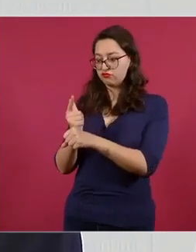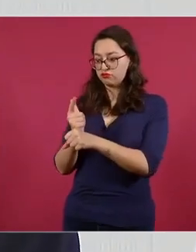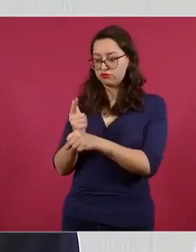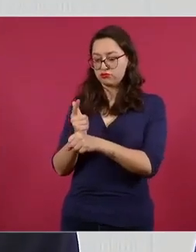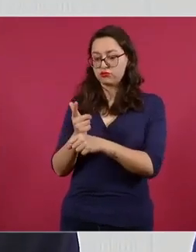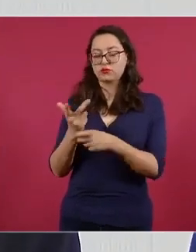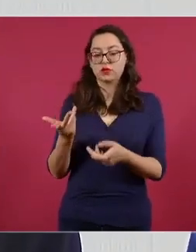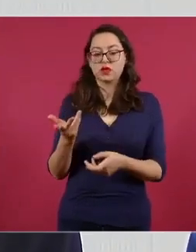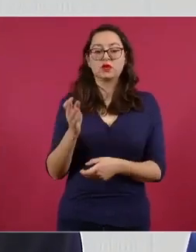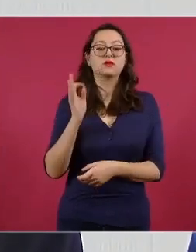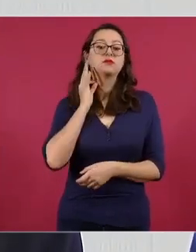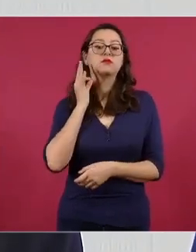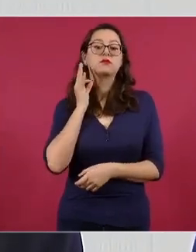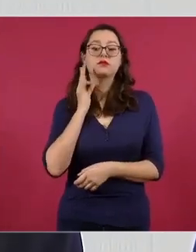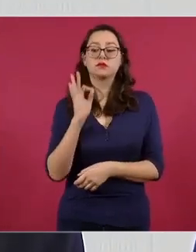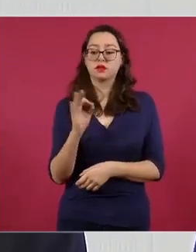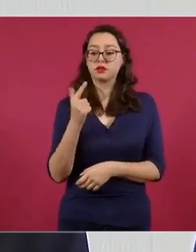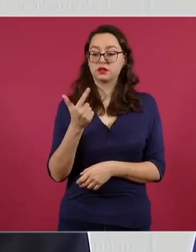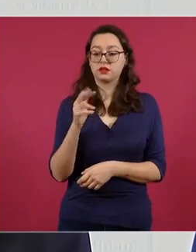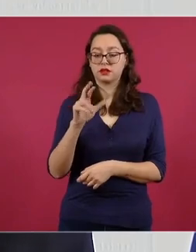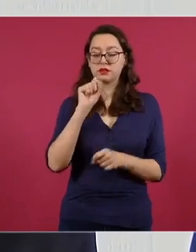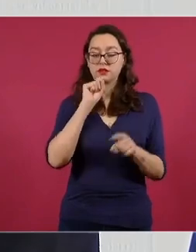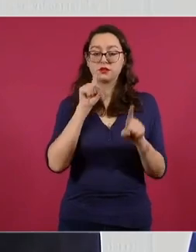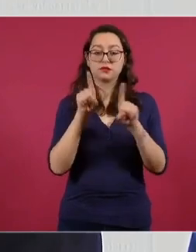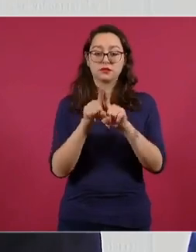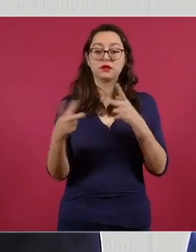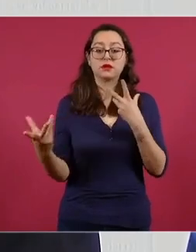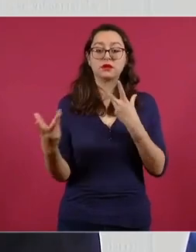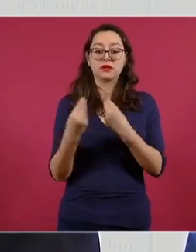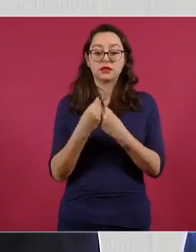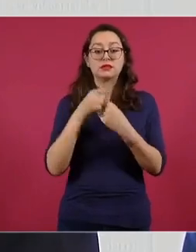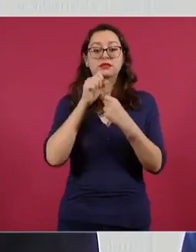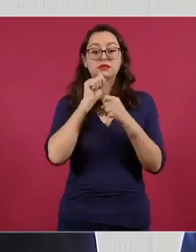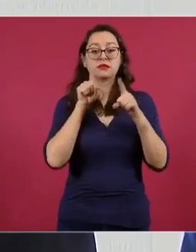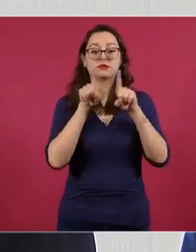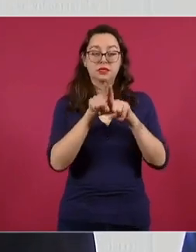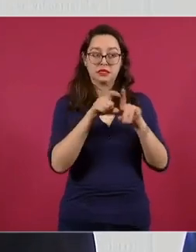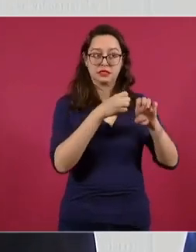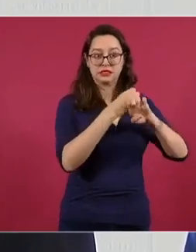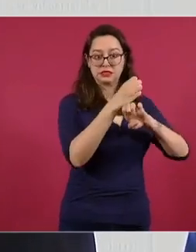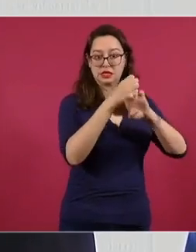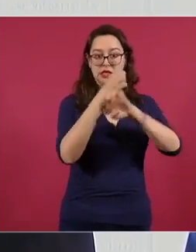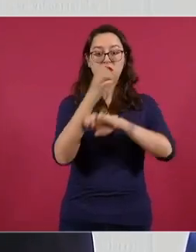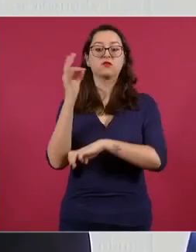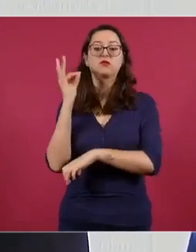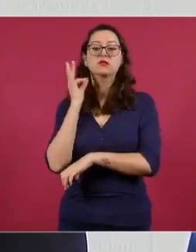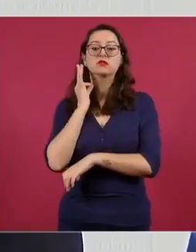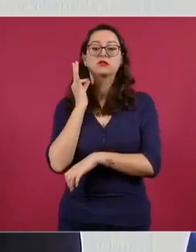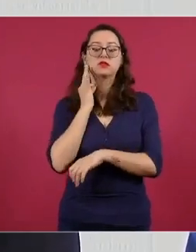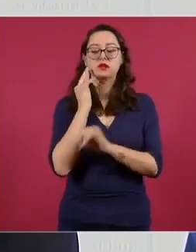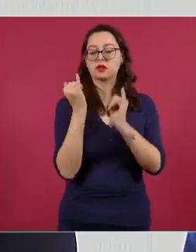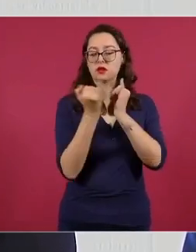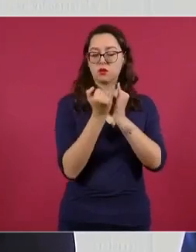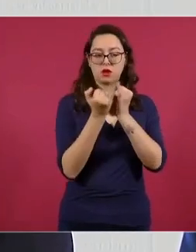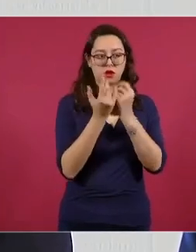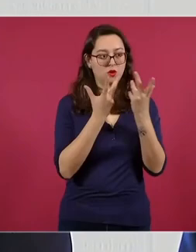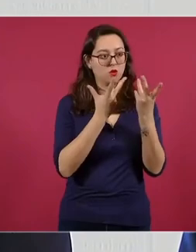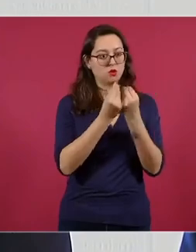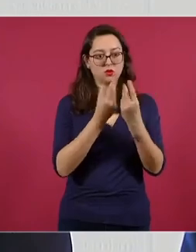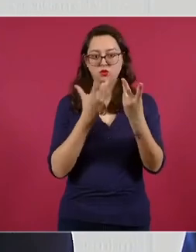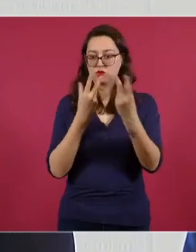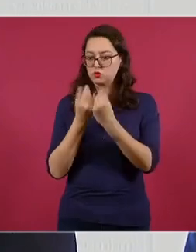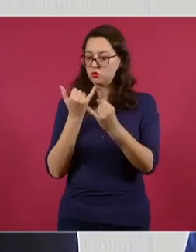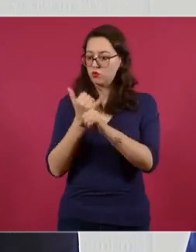con la Fiscalía General de la República, pero también con las fiscalías de los estados. A ella también se les entrega